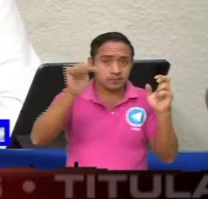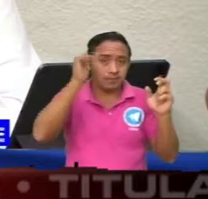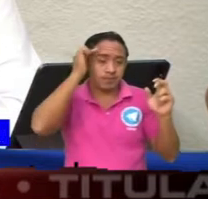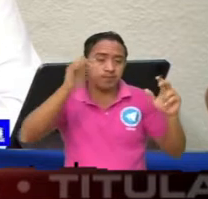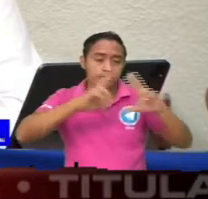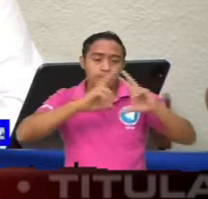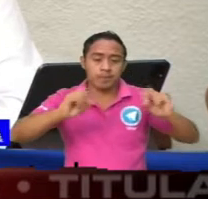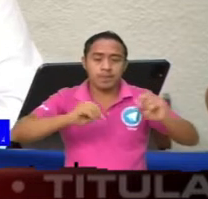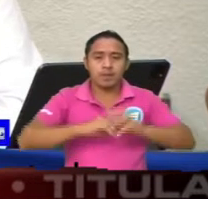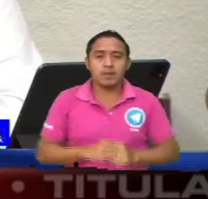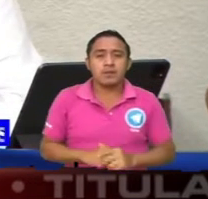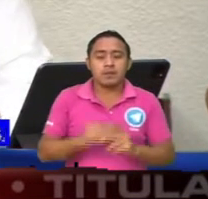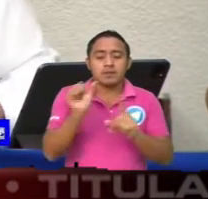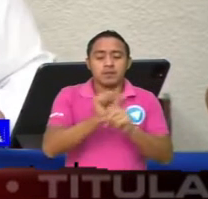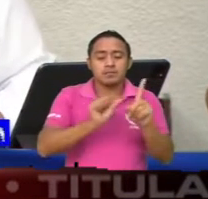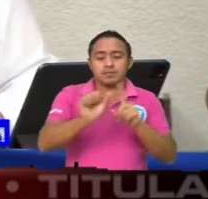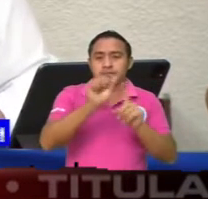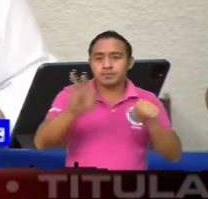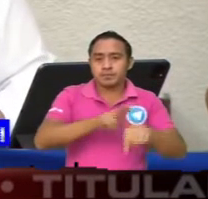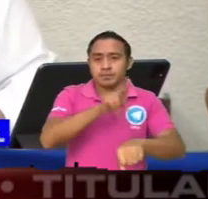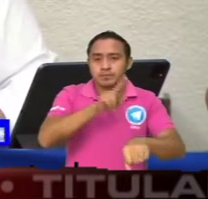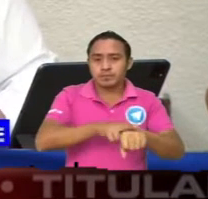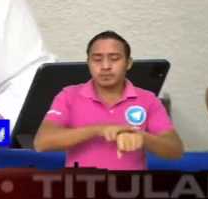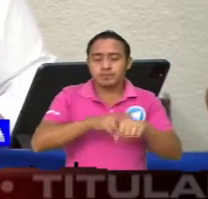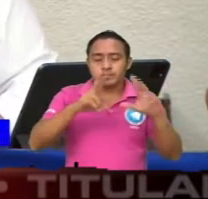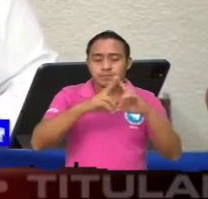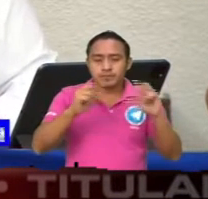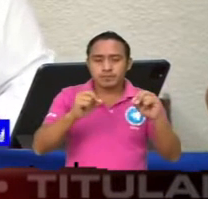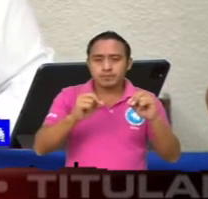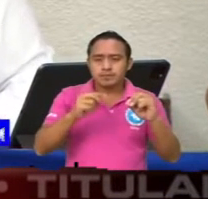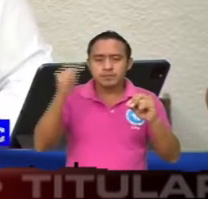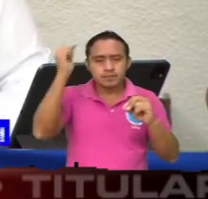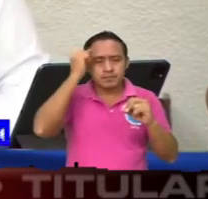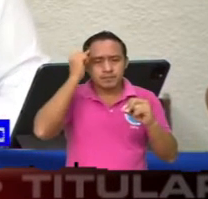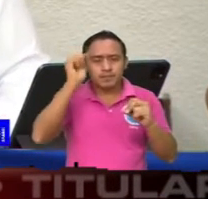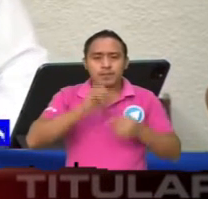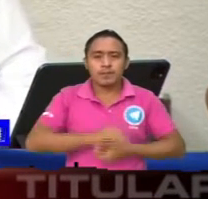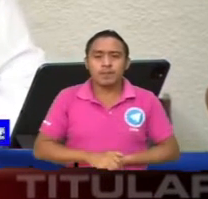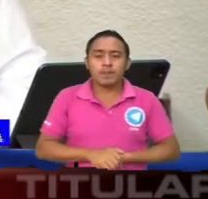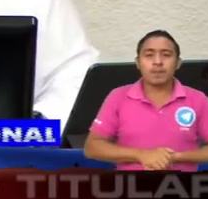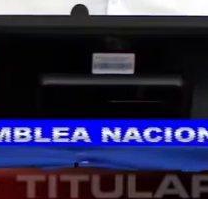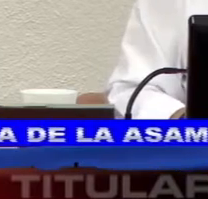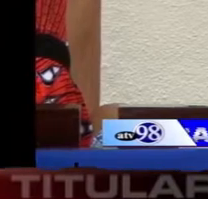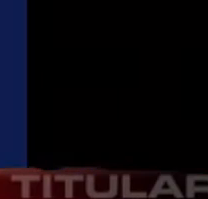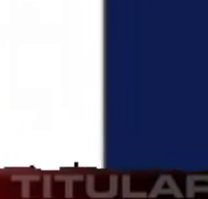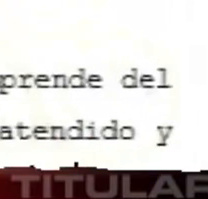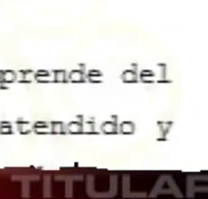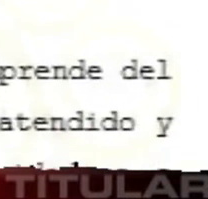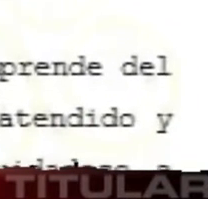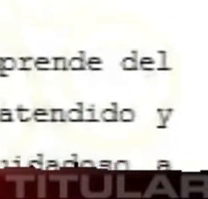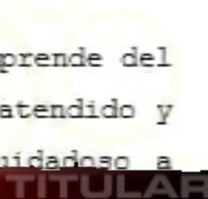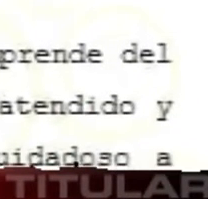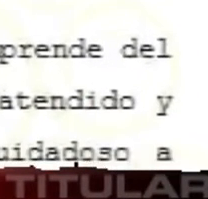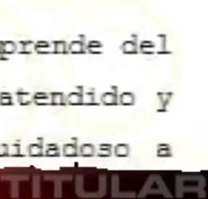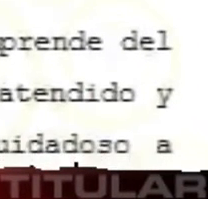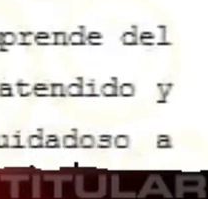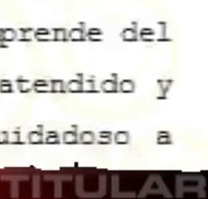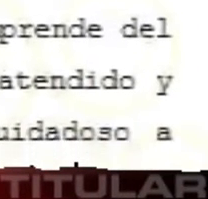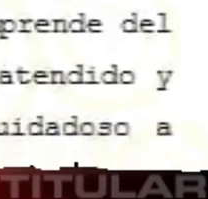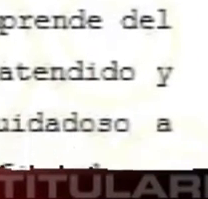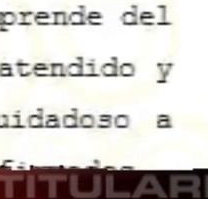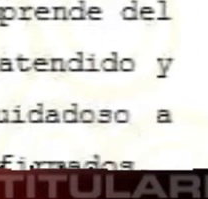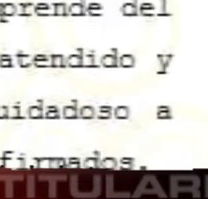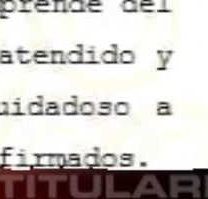Ortega denunciar carta de la Organización de Estados Americanos. El Ministerio de